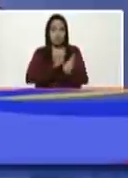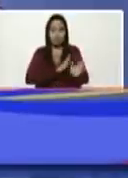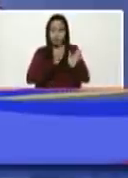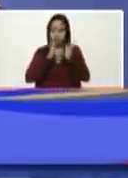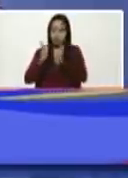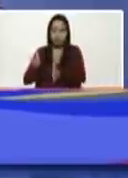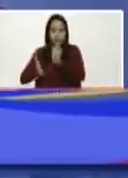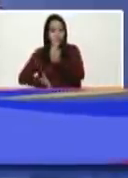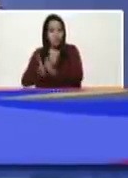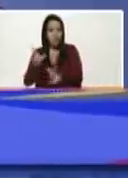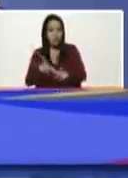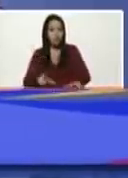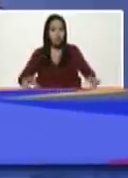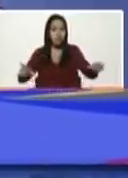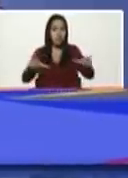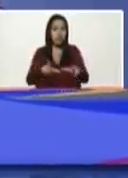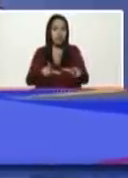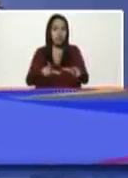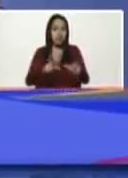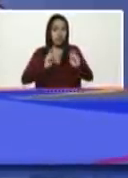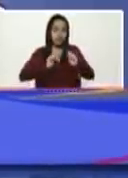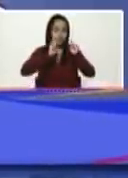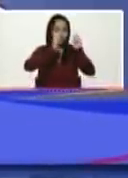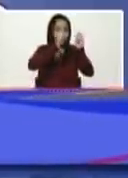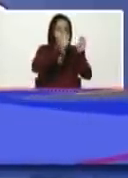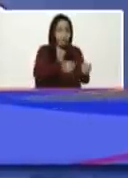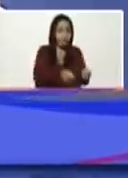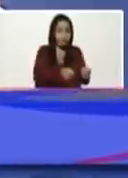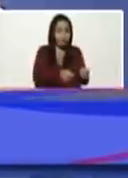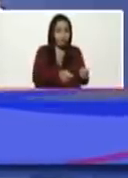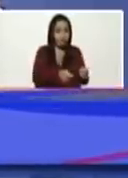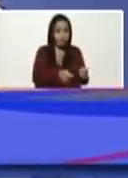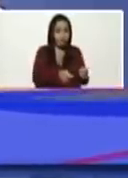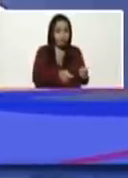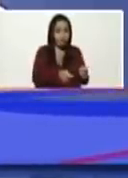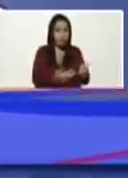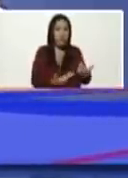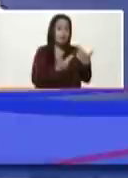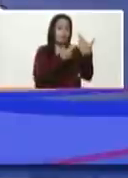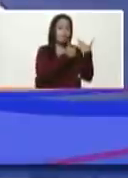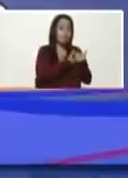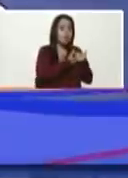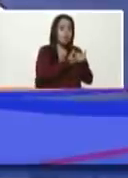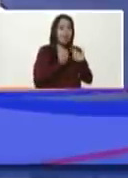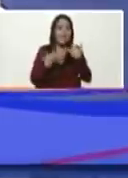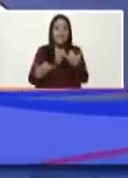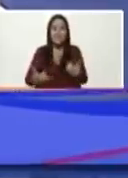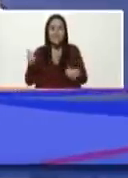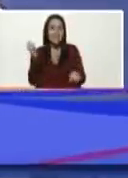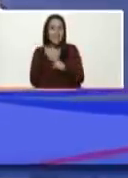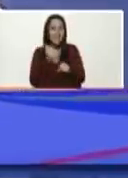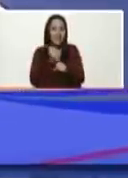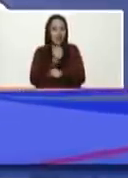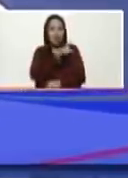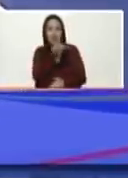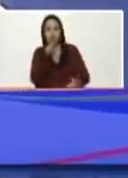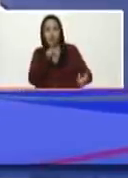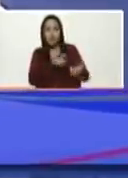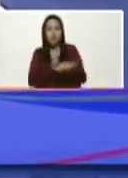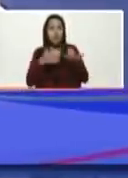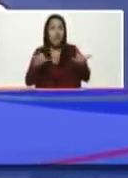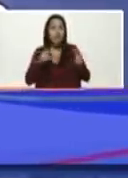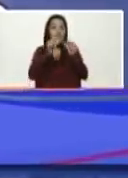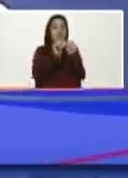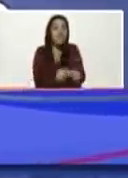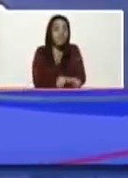un cargo, dársele la clave del cargo para que sean trabajadores y trabajadoras ya